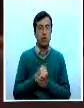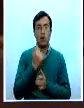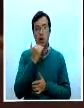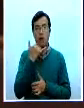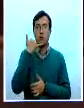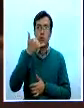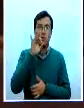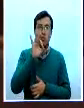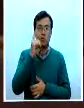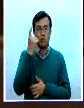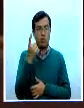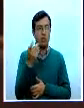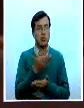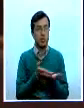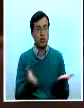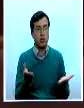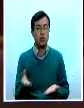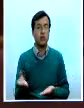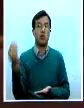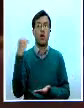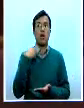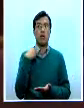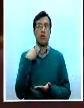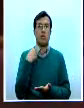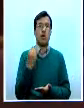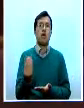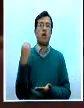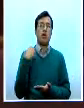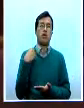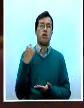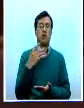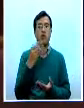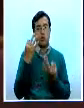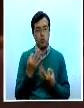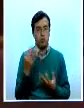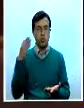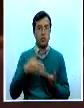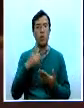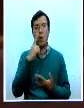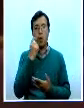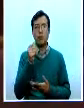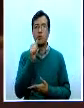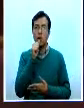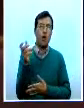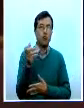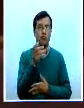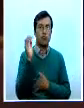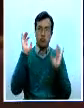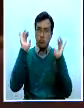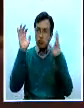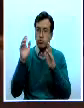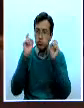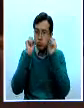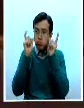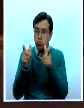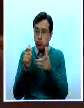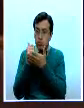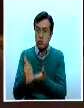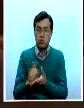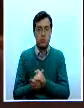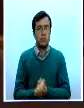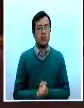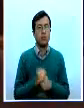911 ellos nos disponen para que obviamente bomberos acudan a cualquier situación que se requiera